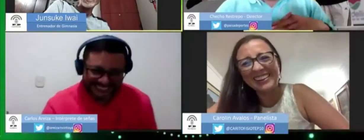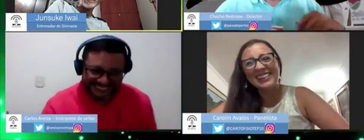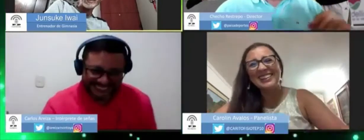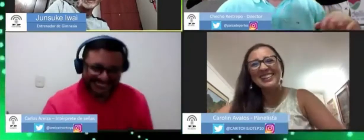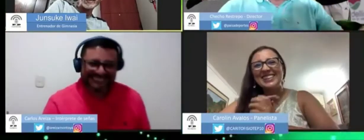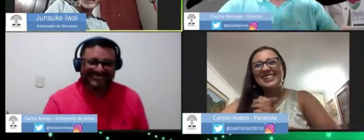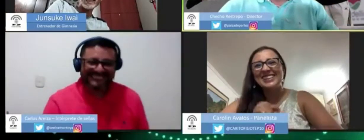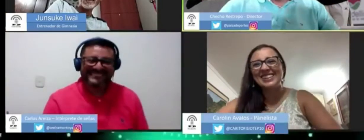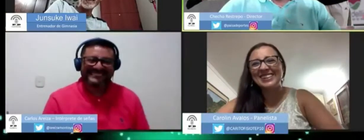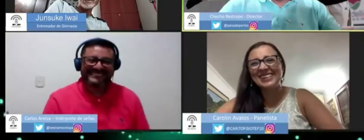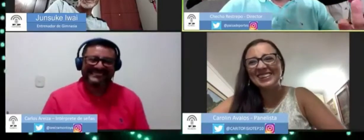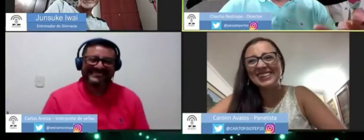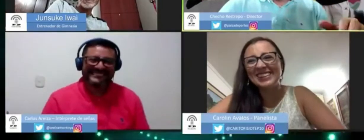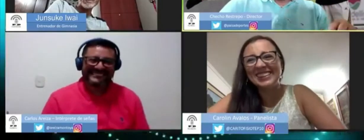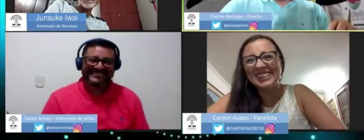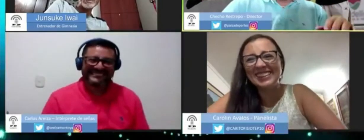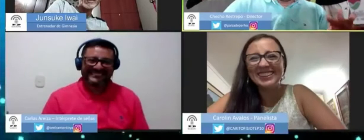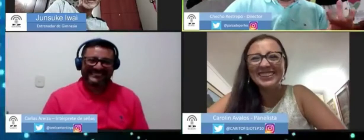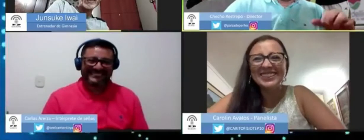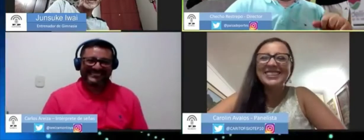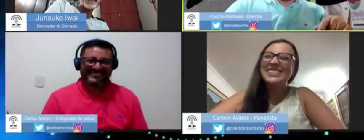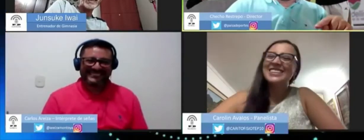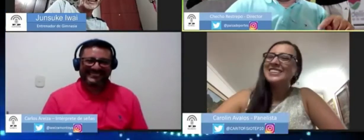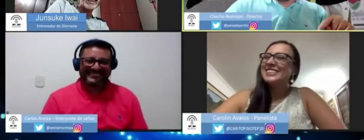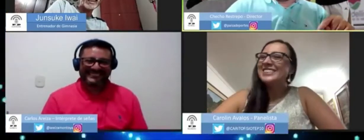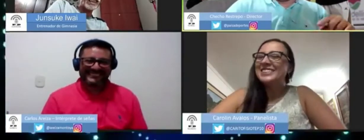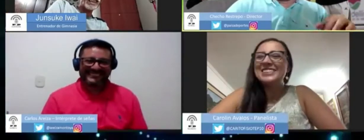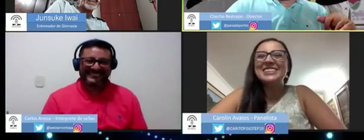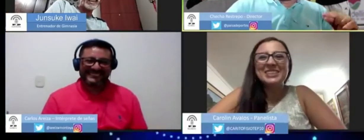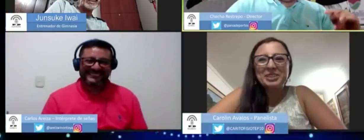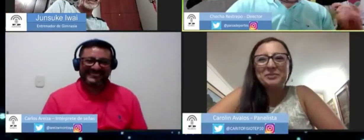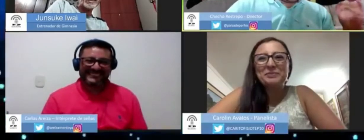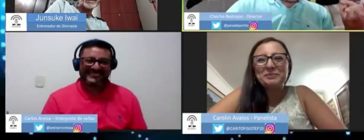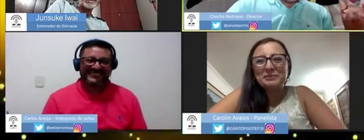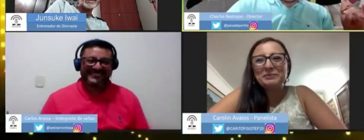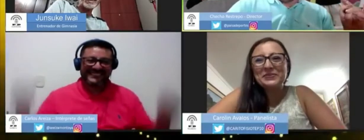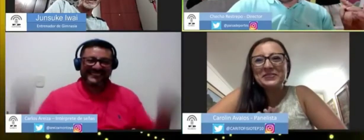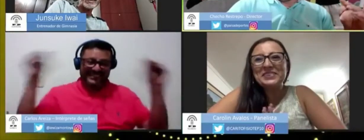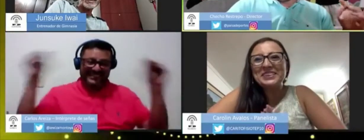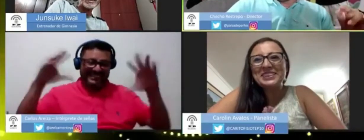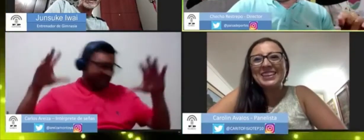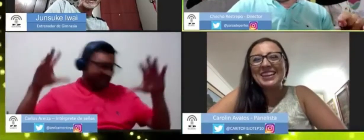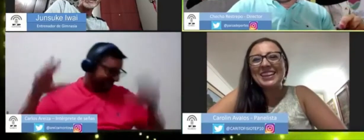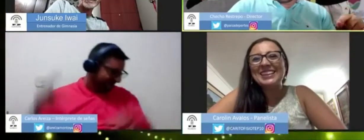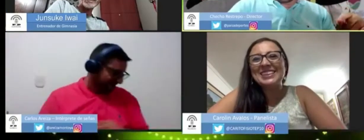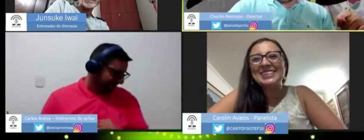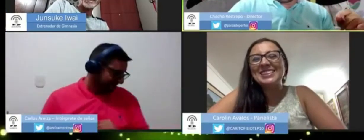Nos delató. Eso es una mañita aquí que todavía no las podemos contar. Claro, ¿qué decías?